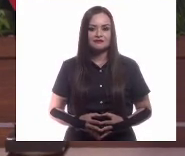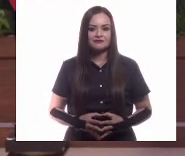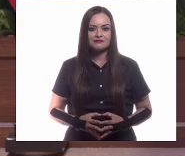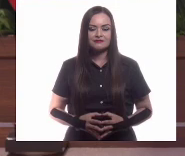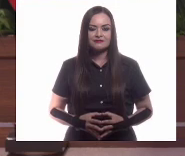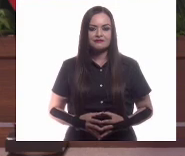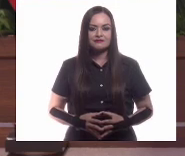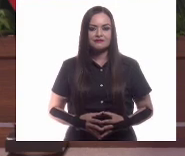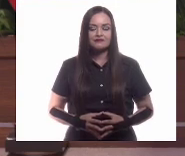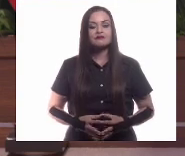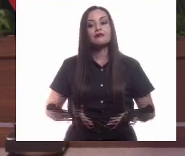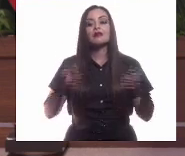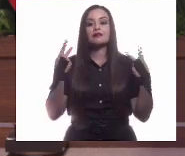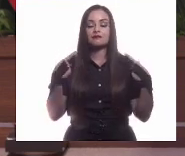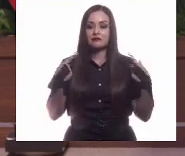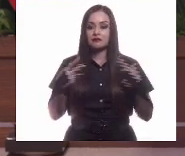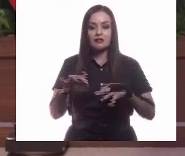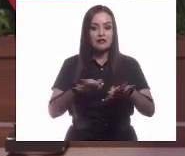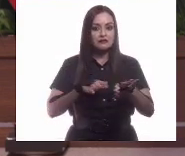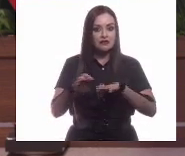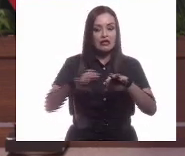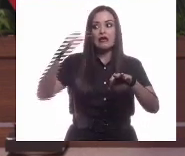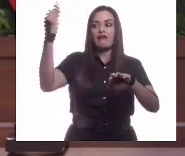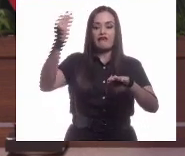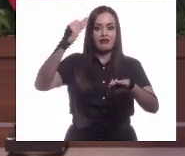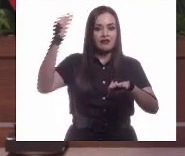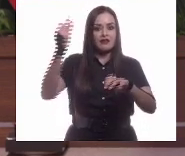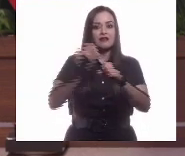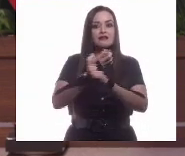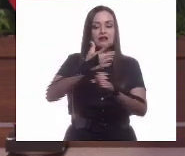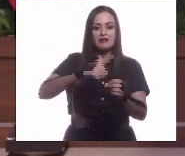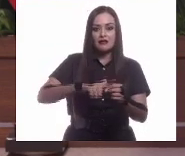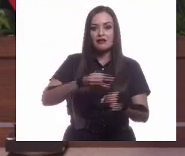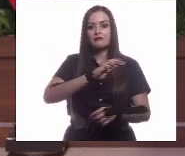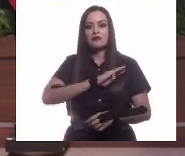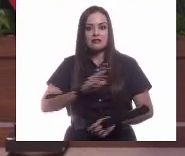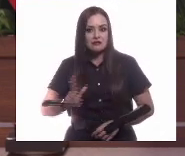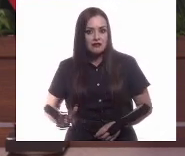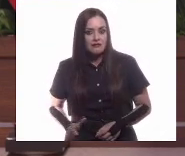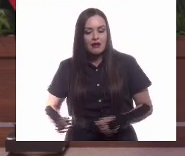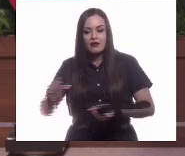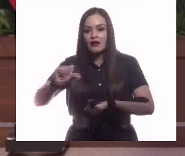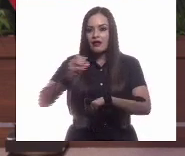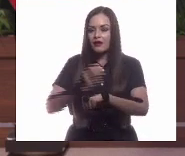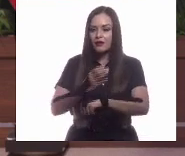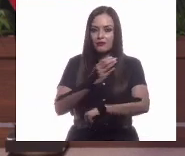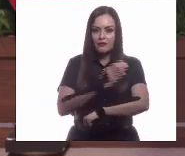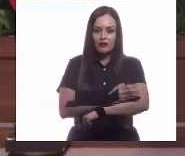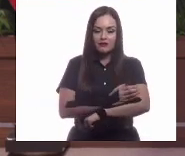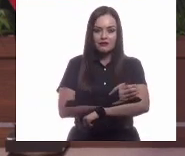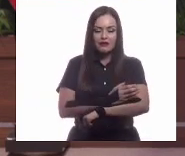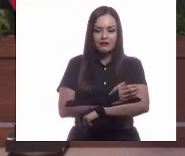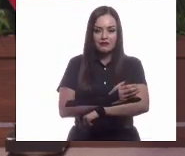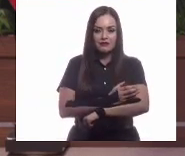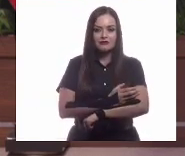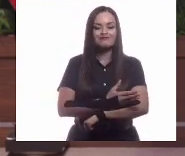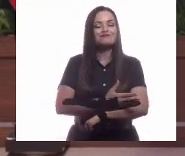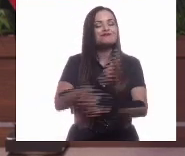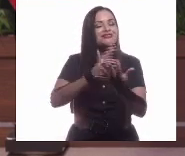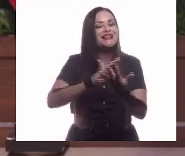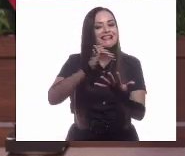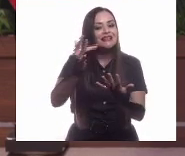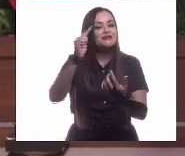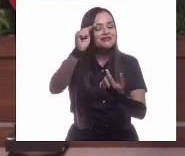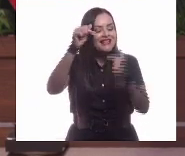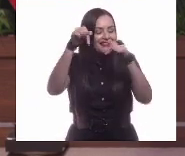A los servidores públicos federales, estatales y municipales que hoy nos acompañan, también por supuesto les agradezco mucho